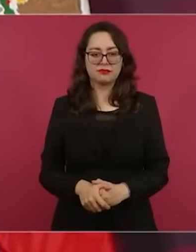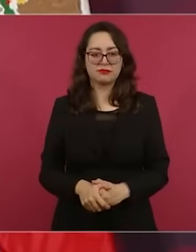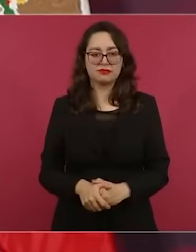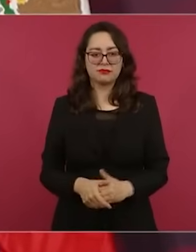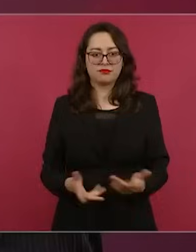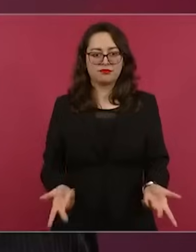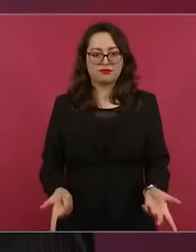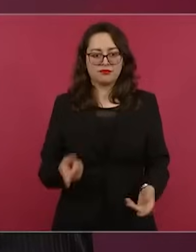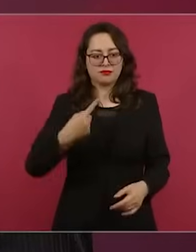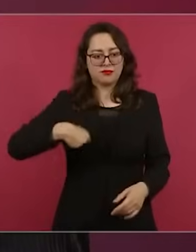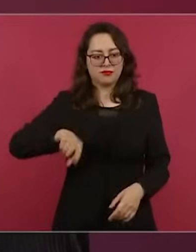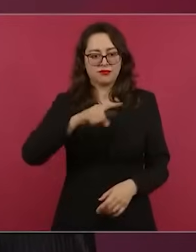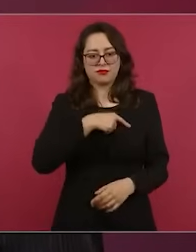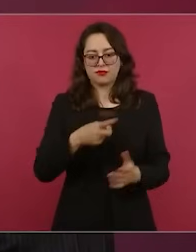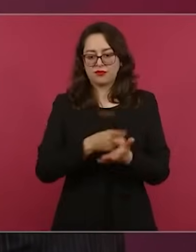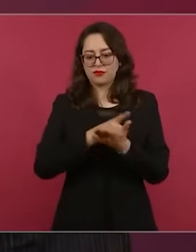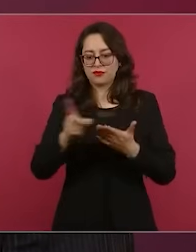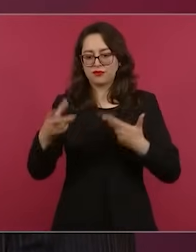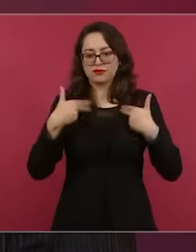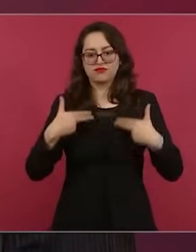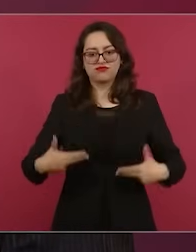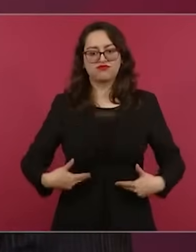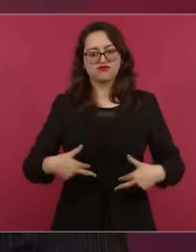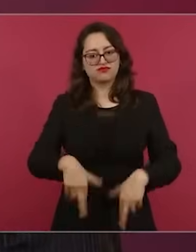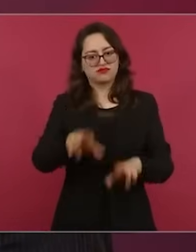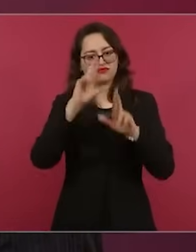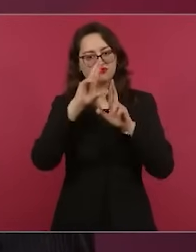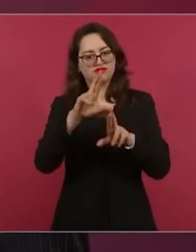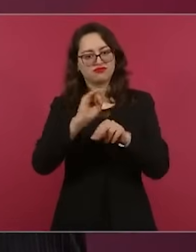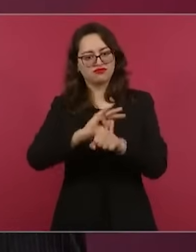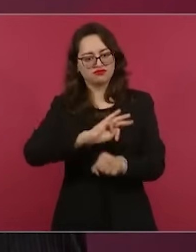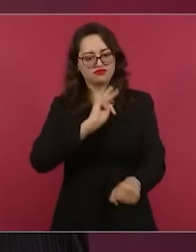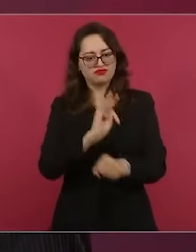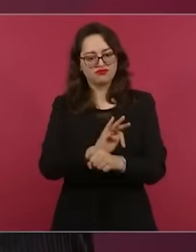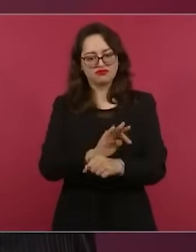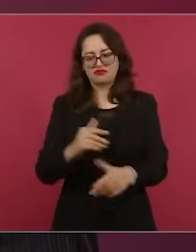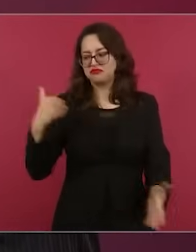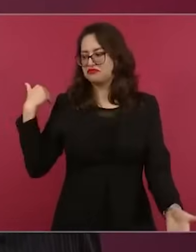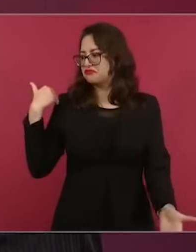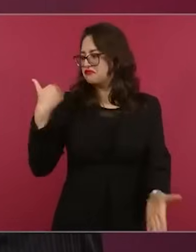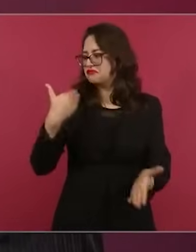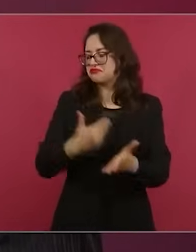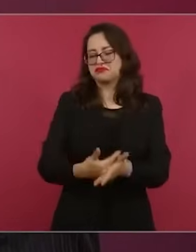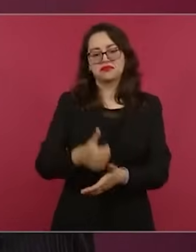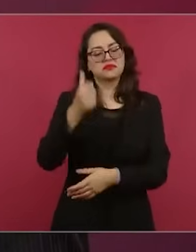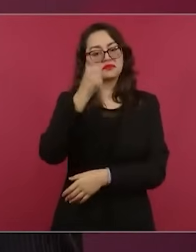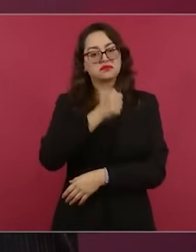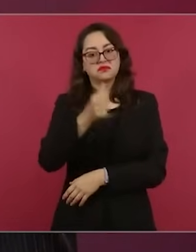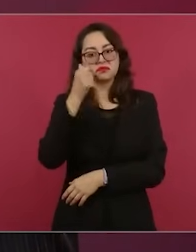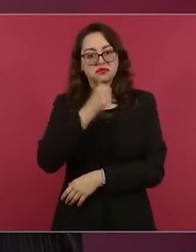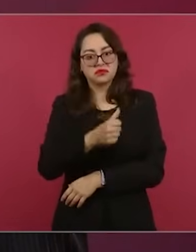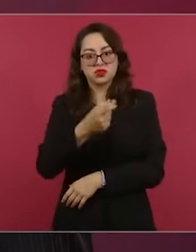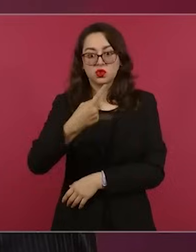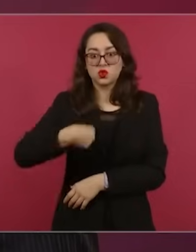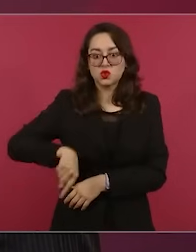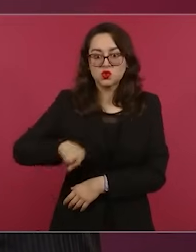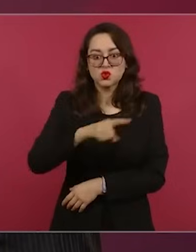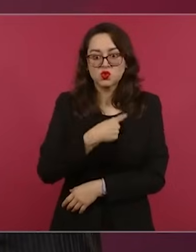somos respetuosos de los derechos humanos, tenemos convicciones humanitarias, somos